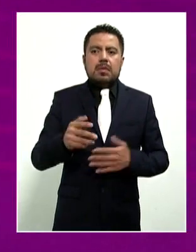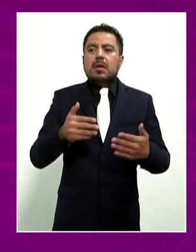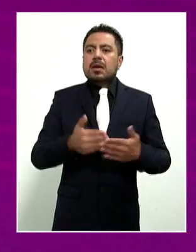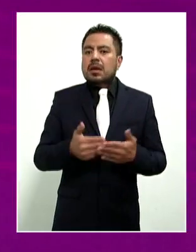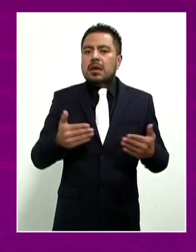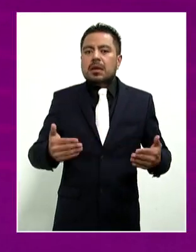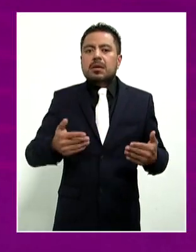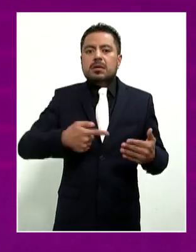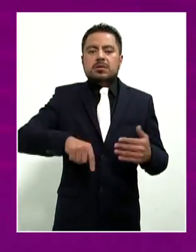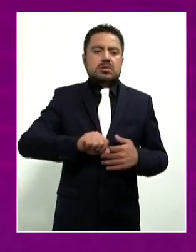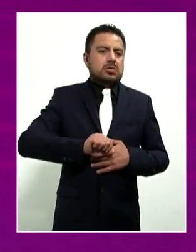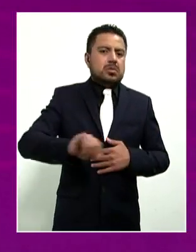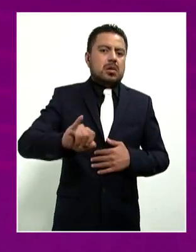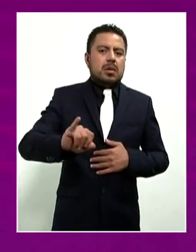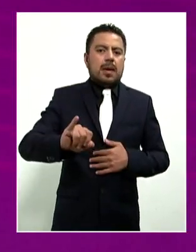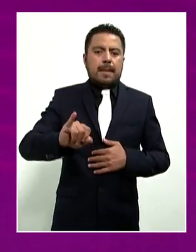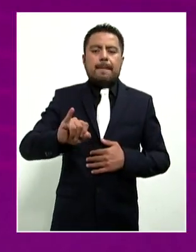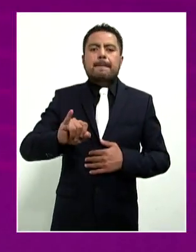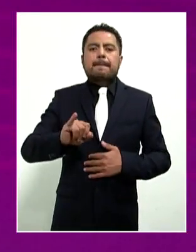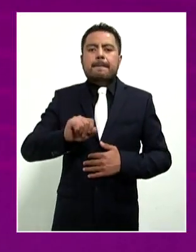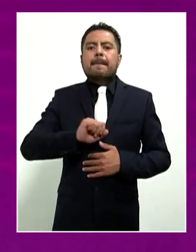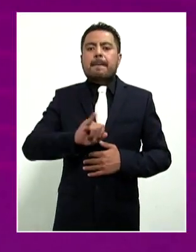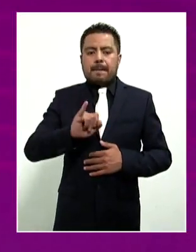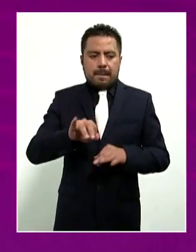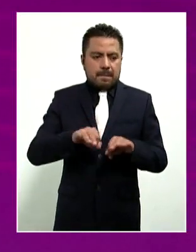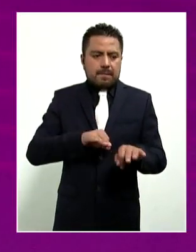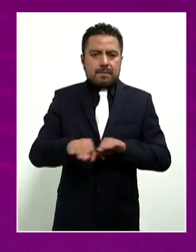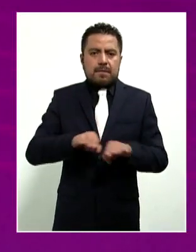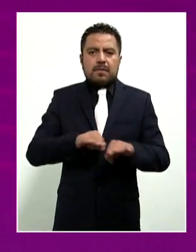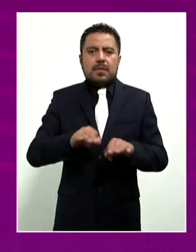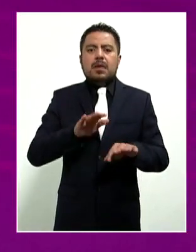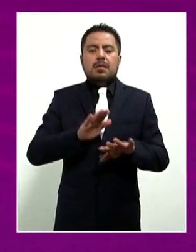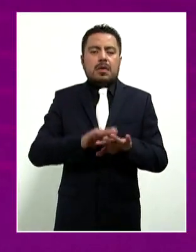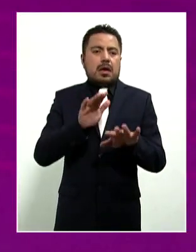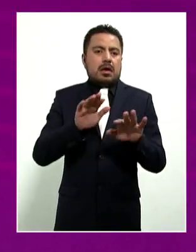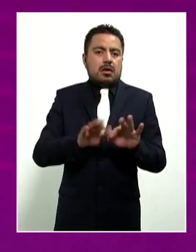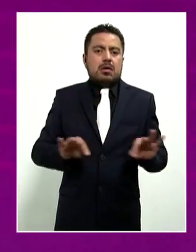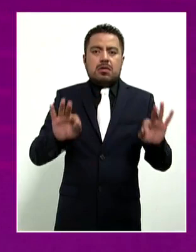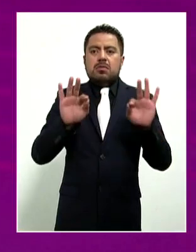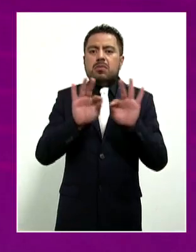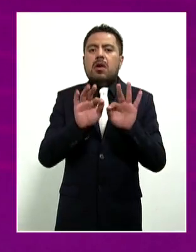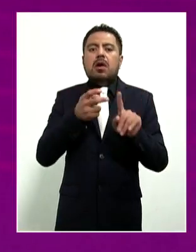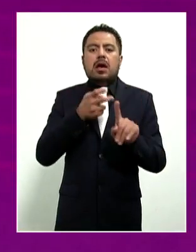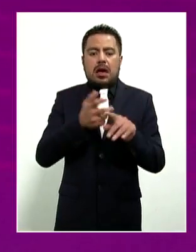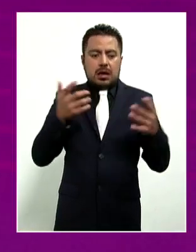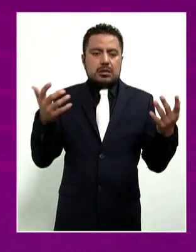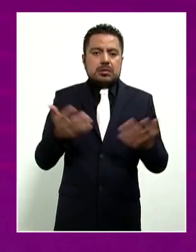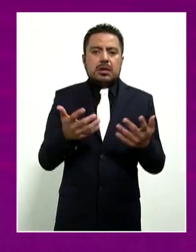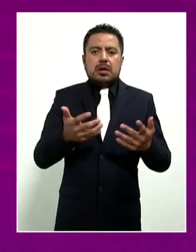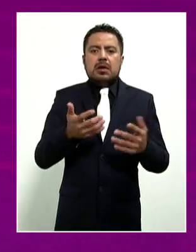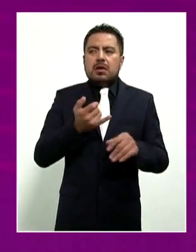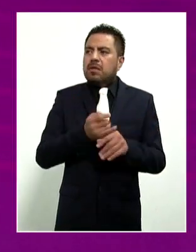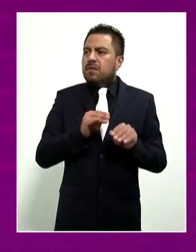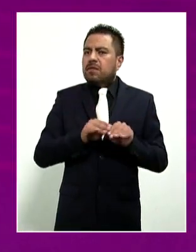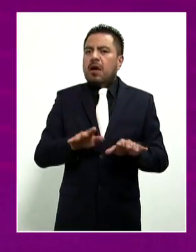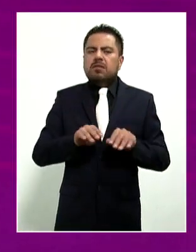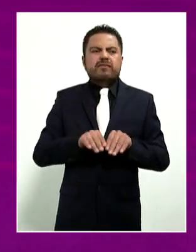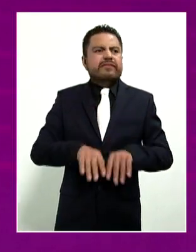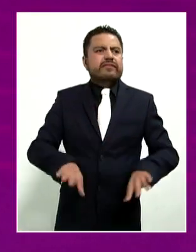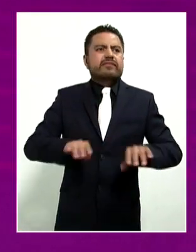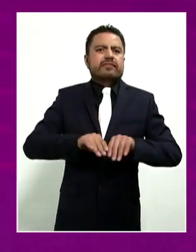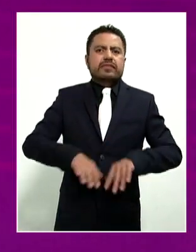Entonces, sí es una labor muy importante hacer este tipo de labor informativa, de